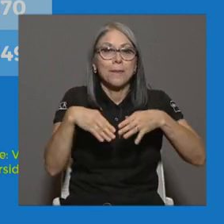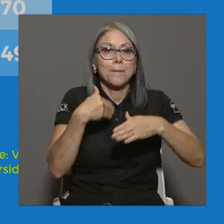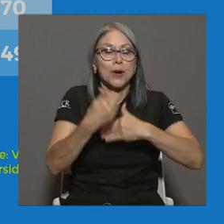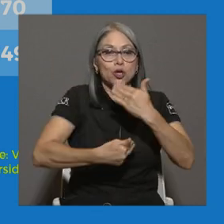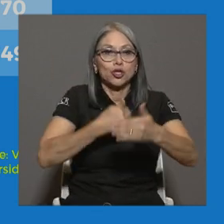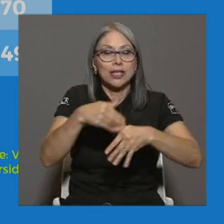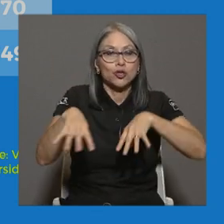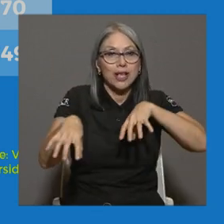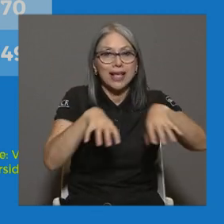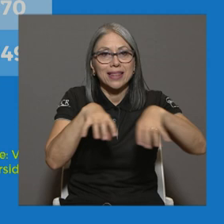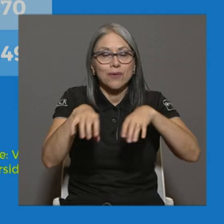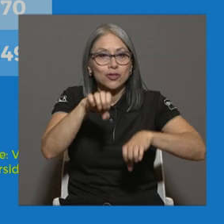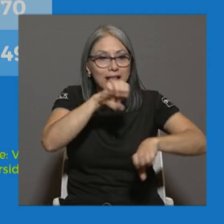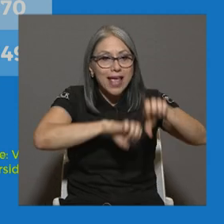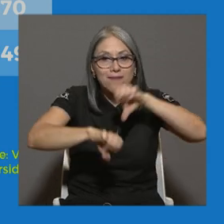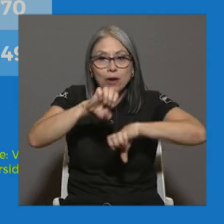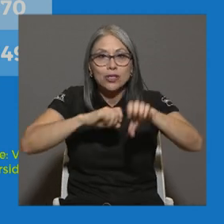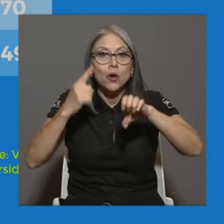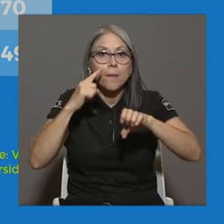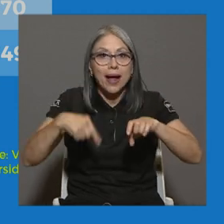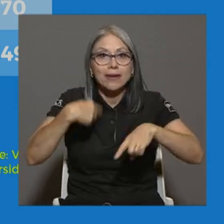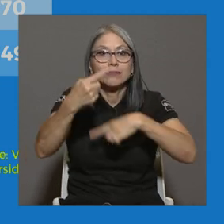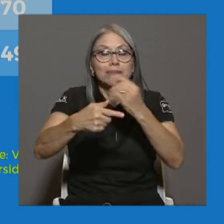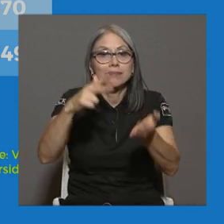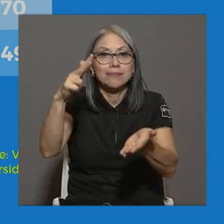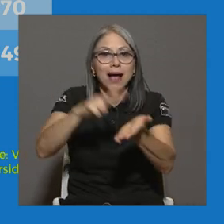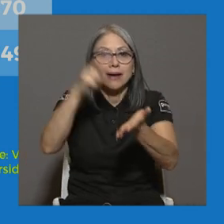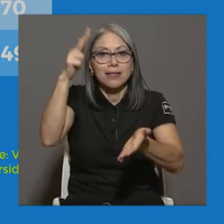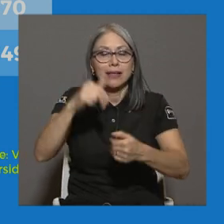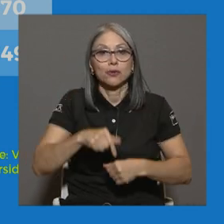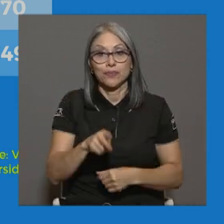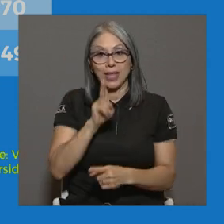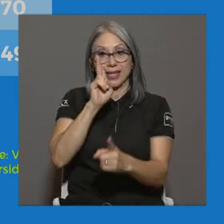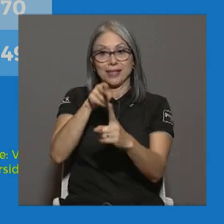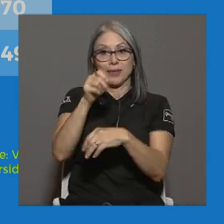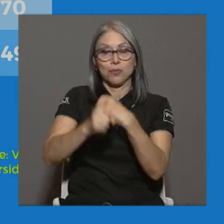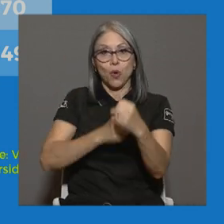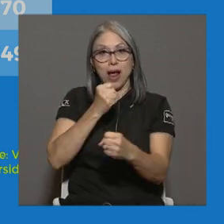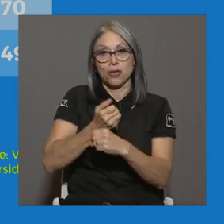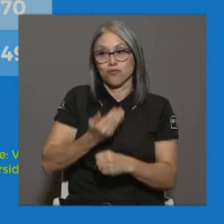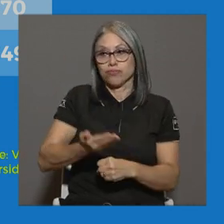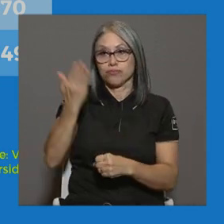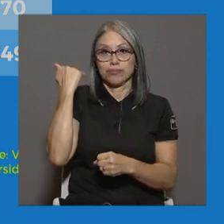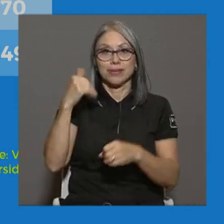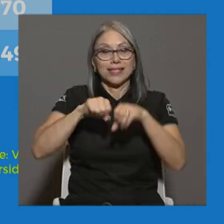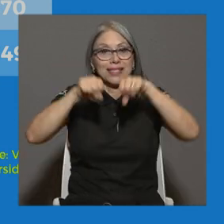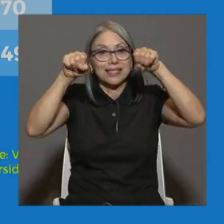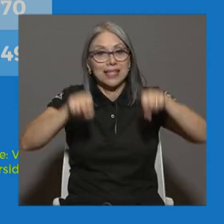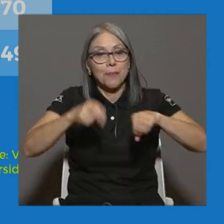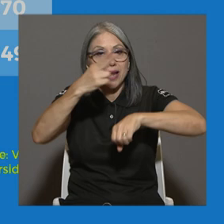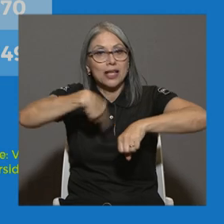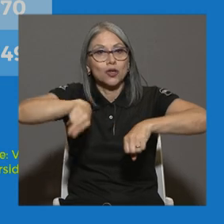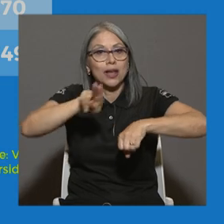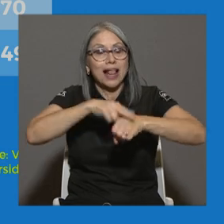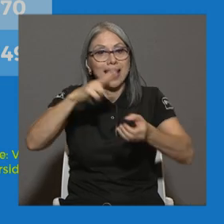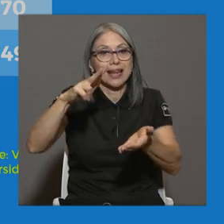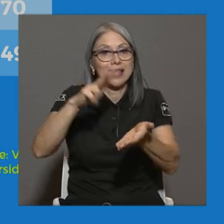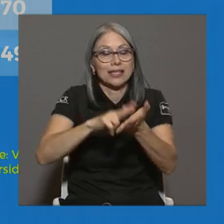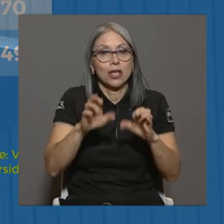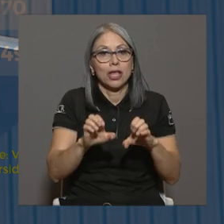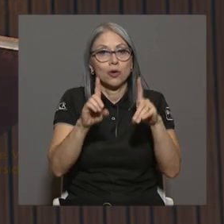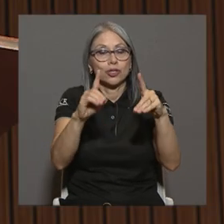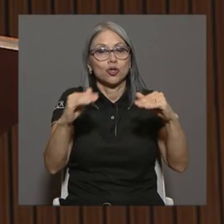de evaluación para acreditación. Durante ese mismo año, el Sistema Nacional de Acreditación de la Educación